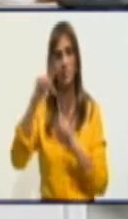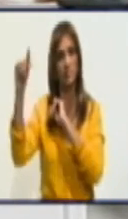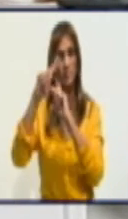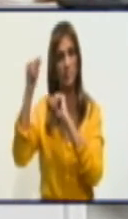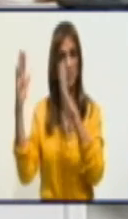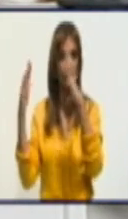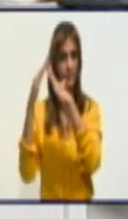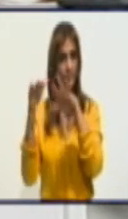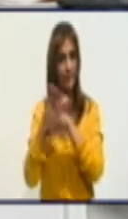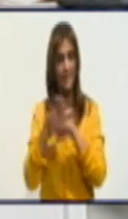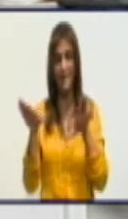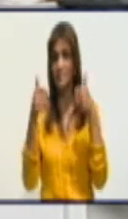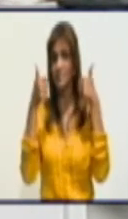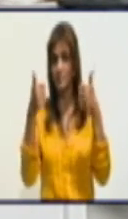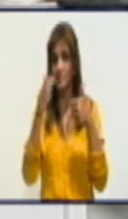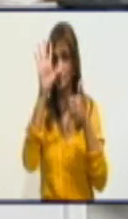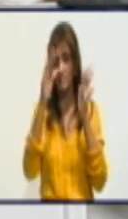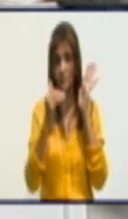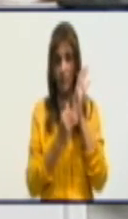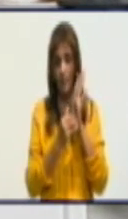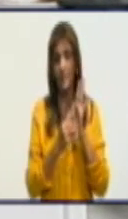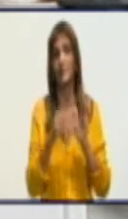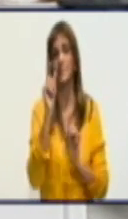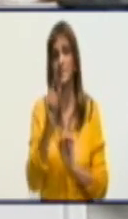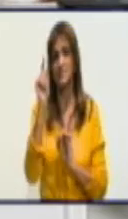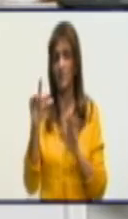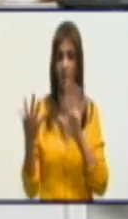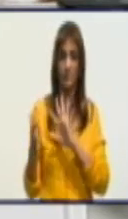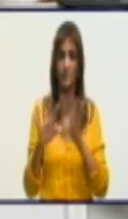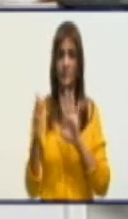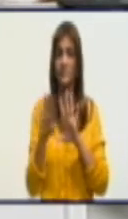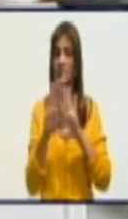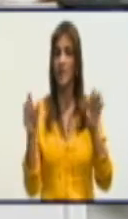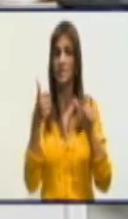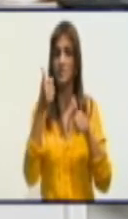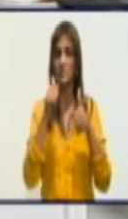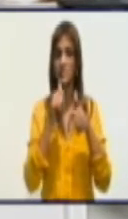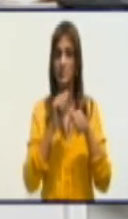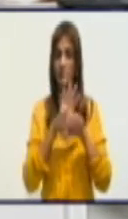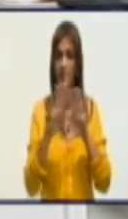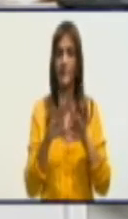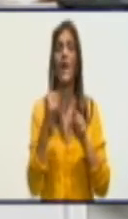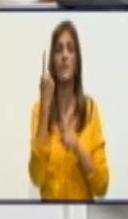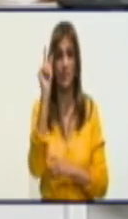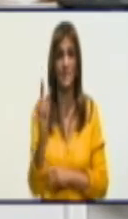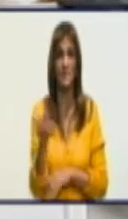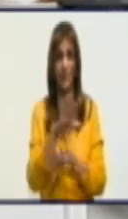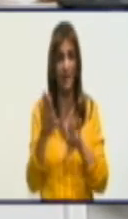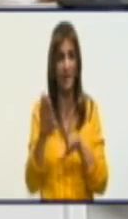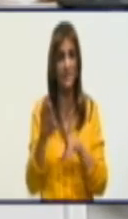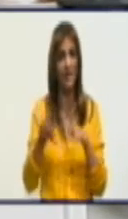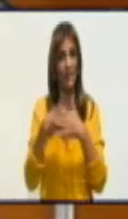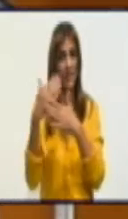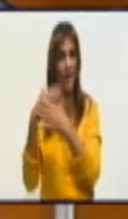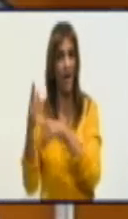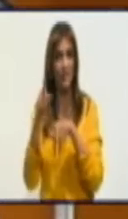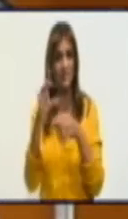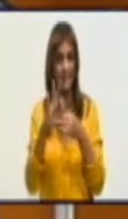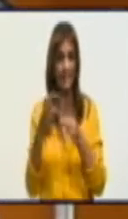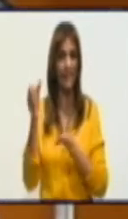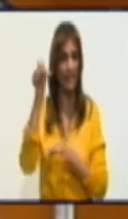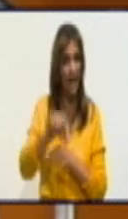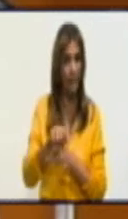tenemos recuperados 5.257 pacientes. Tenemos la paciente que estamos reportando hace varios días de grave, que continúa en el